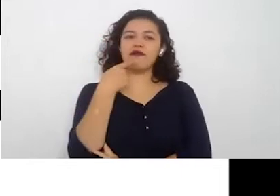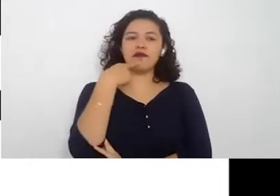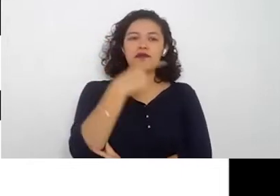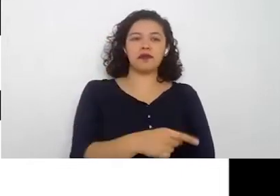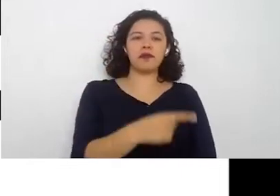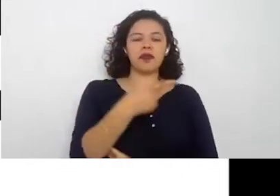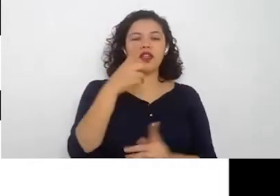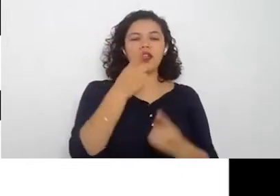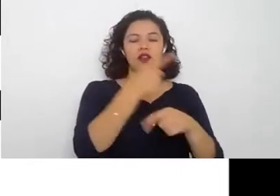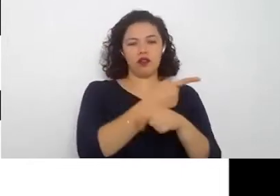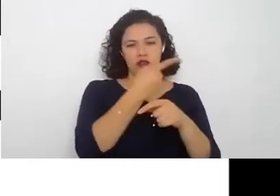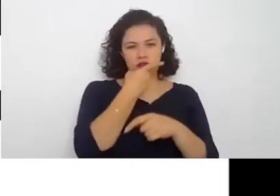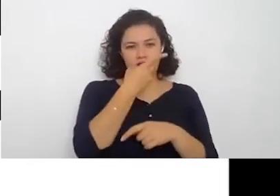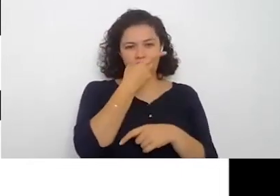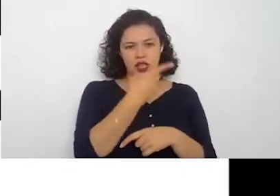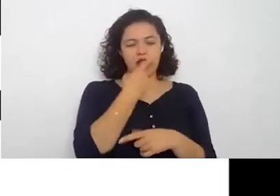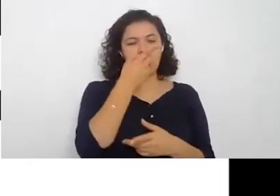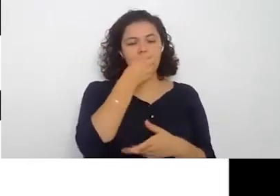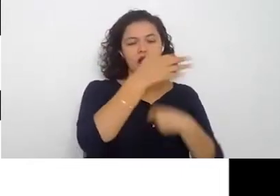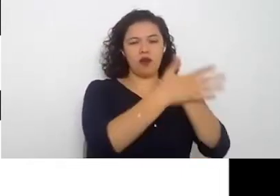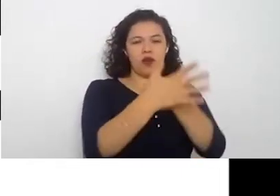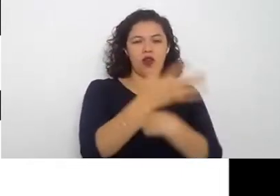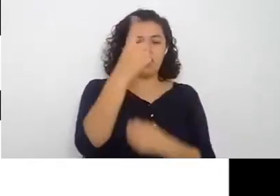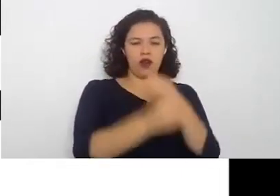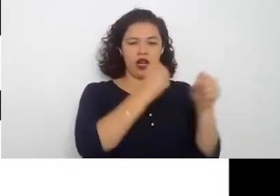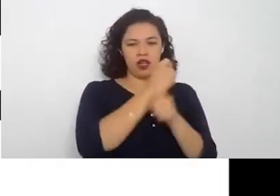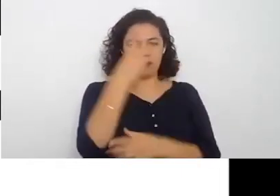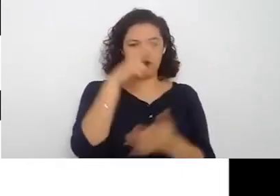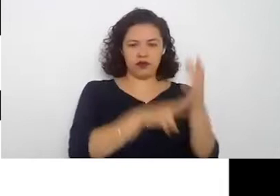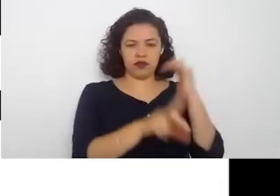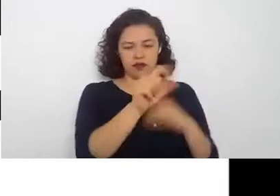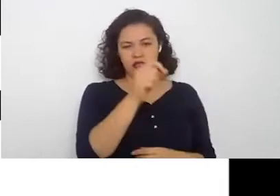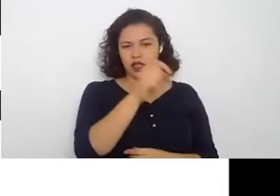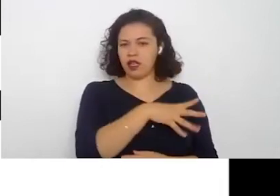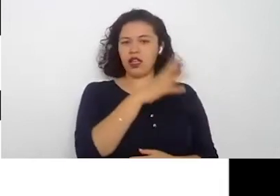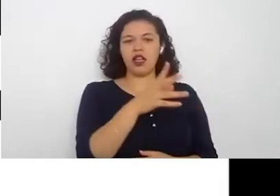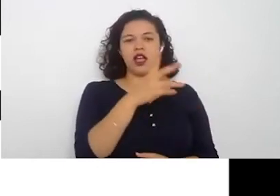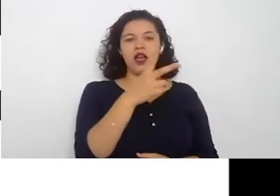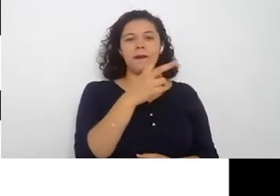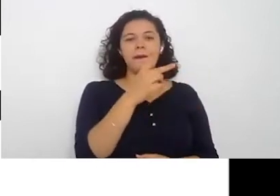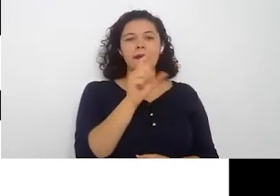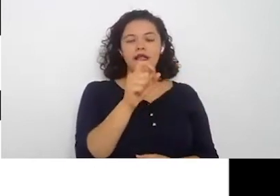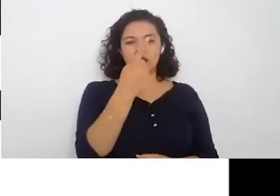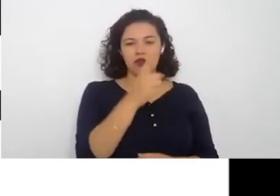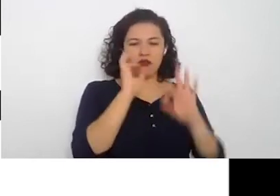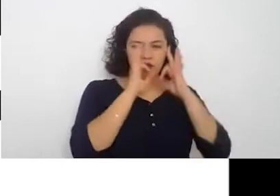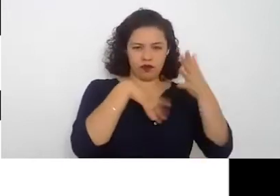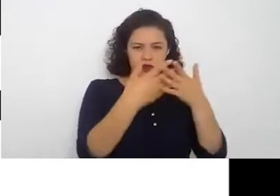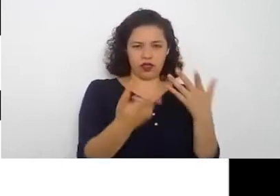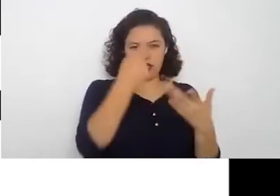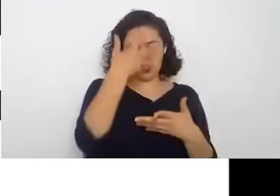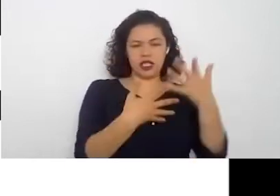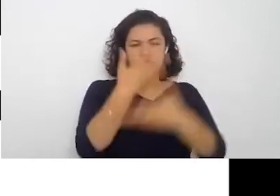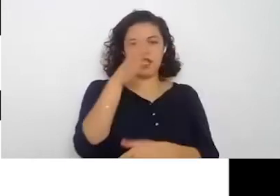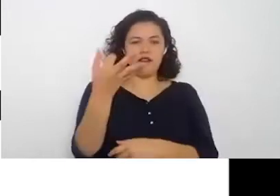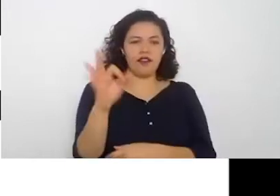anual, formato 21, a más tardar 15 de febrero de cada año. Presentar aclaratorias. Cuando me piden